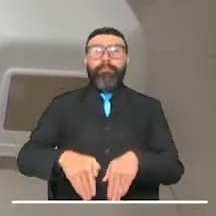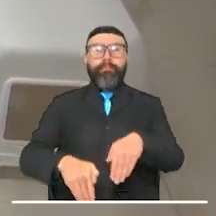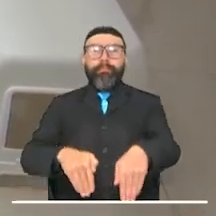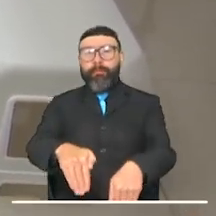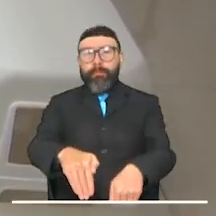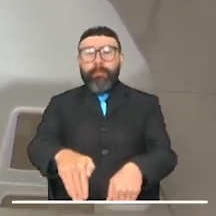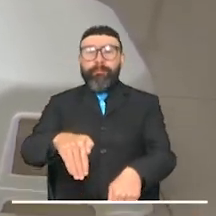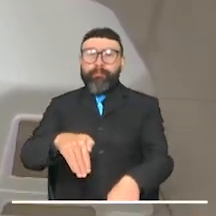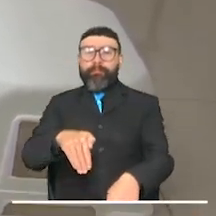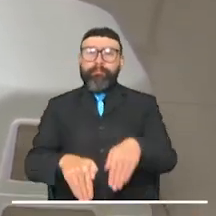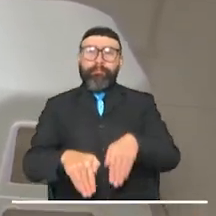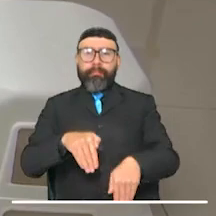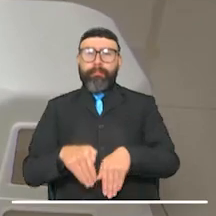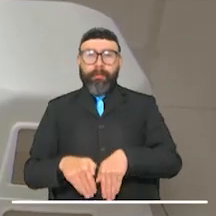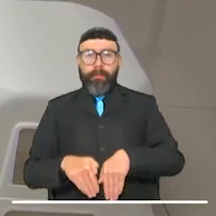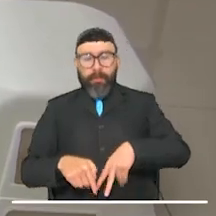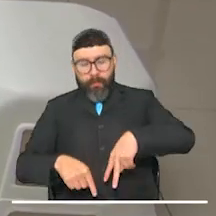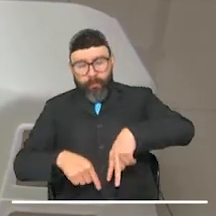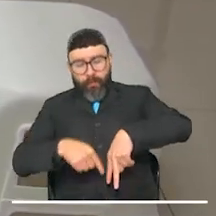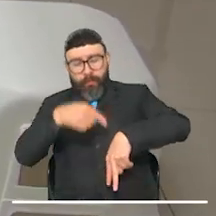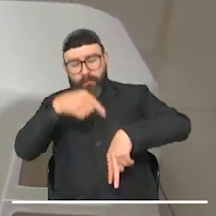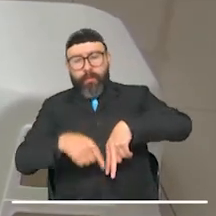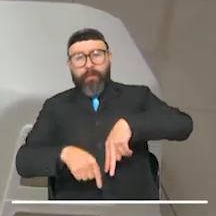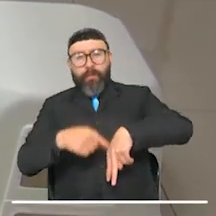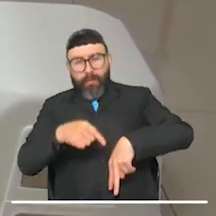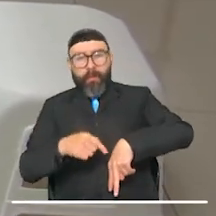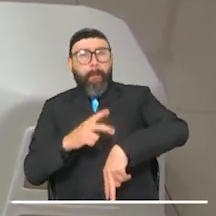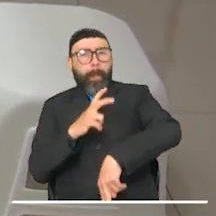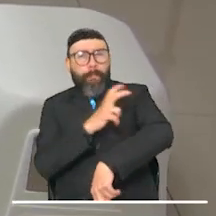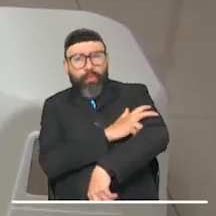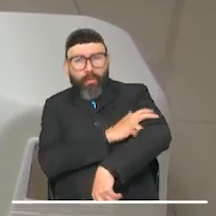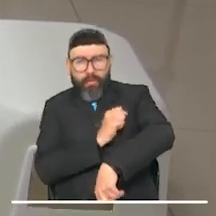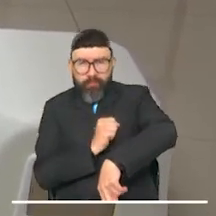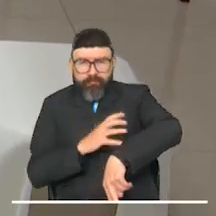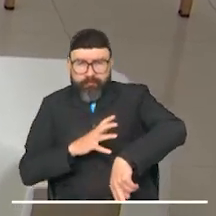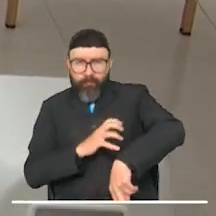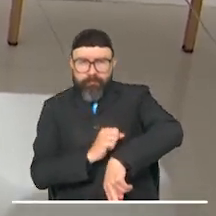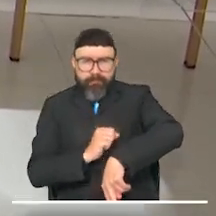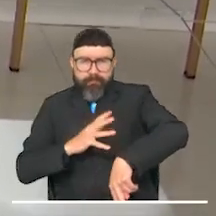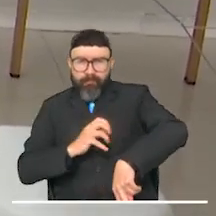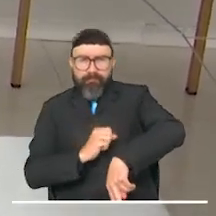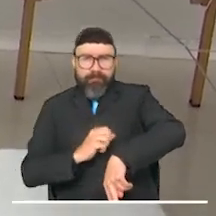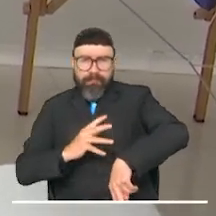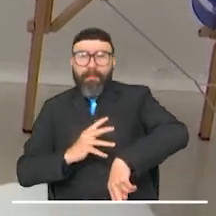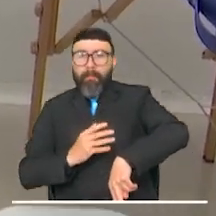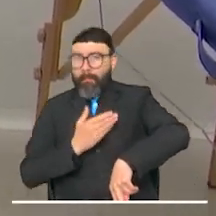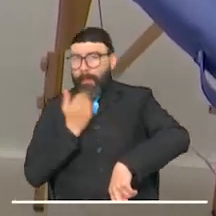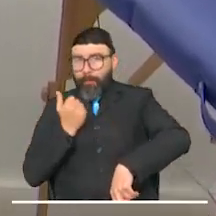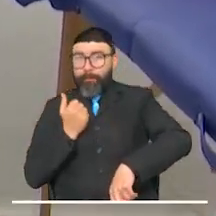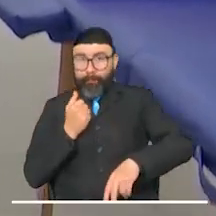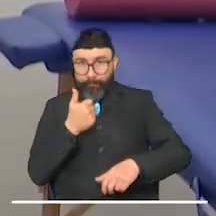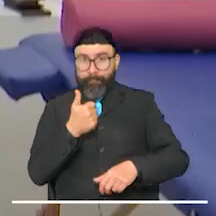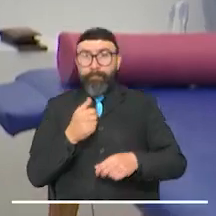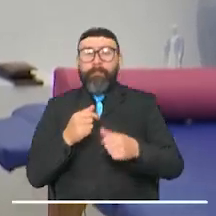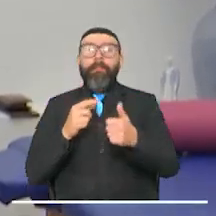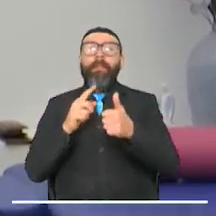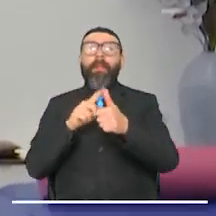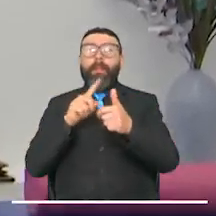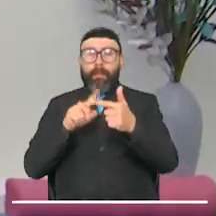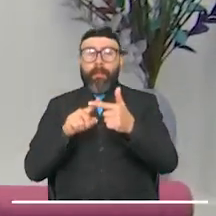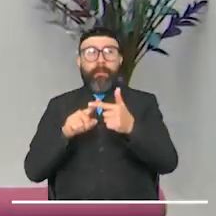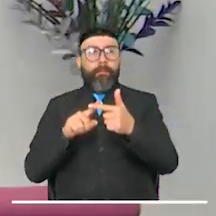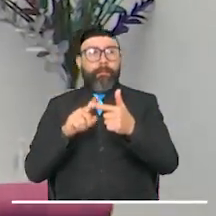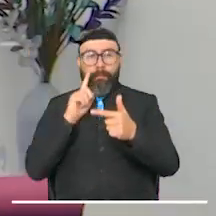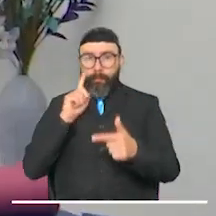activando Esa esa bomba muscular Sí el segundo ejercicio es el